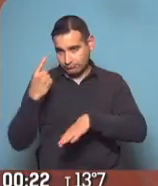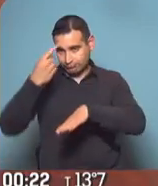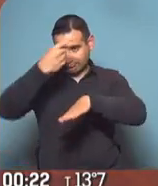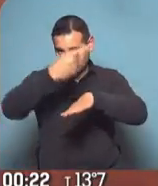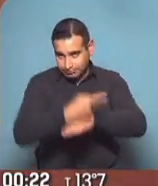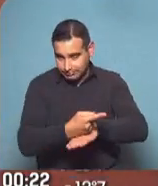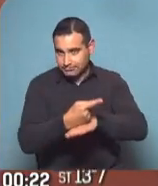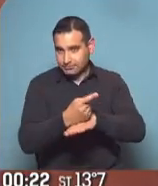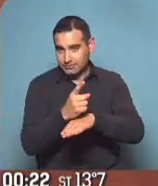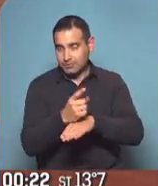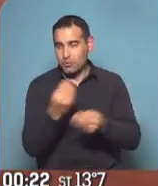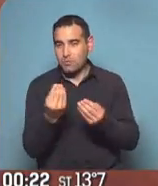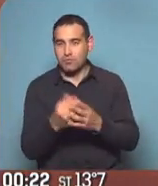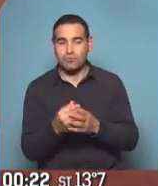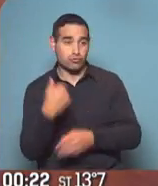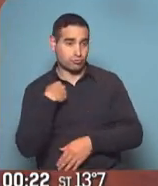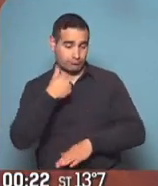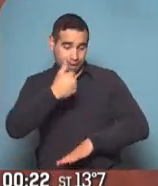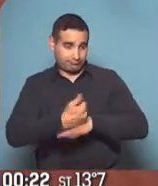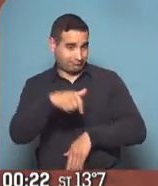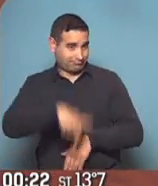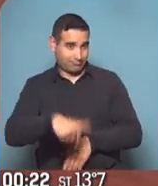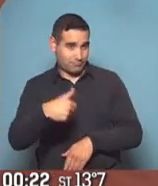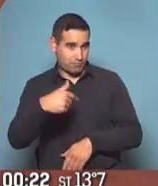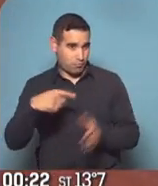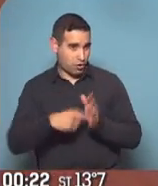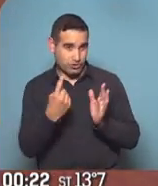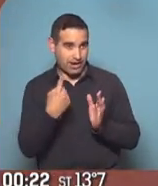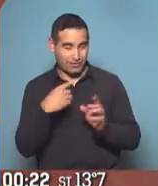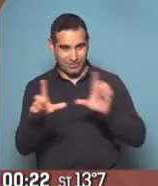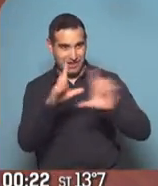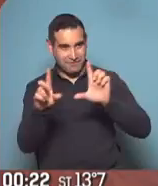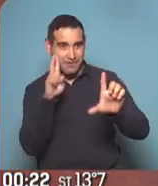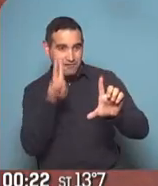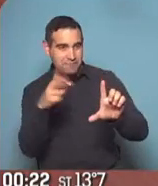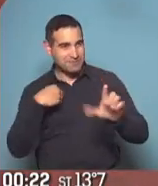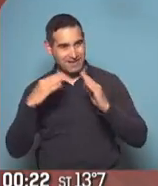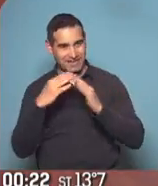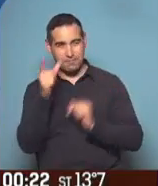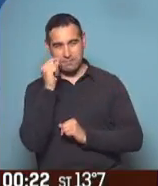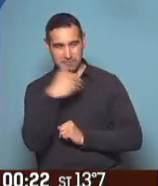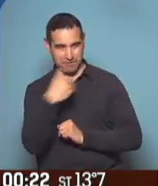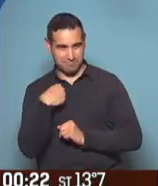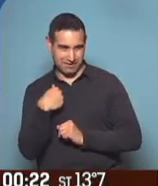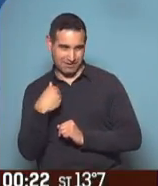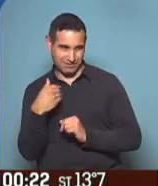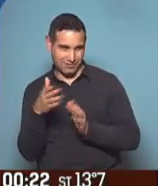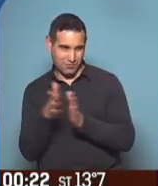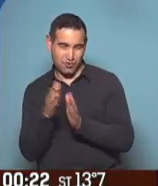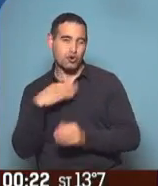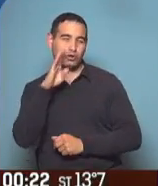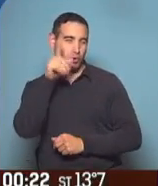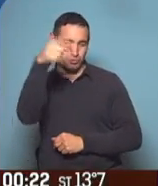béisbol que estaba aquí en buenos aires cuando vi la transmisión televisiva estaba en casa de mis padres no estaba